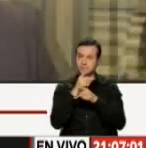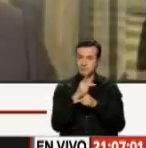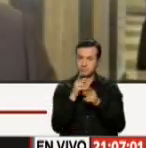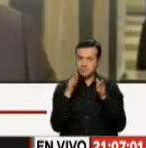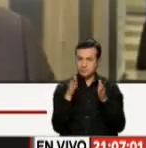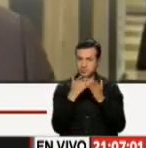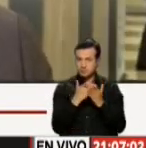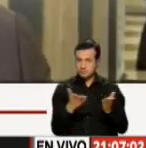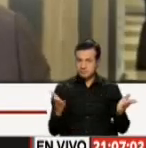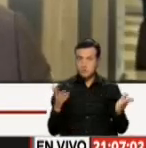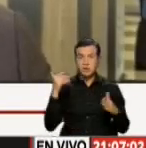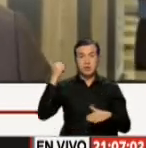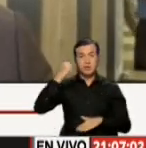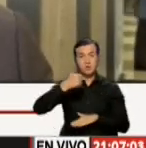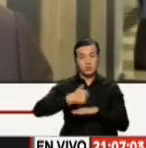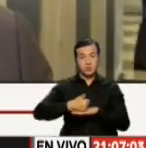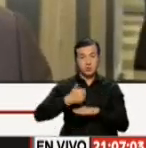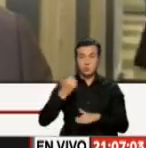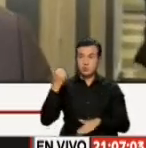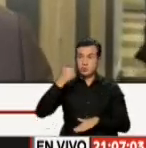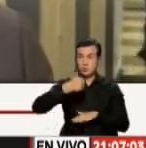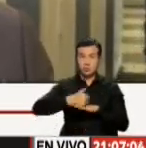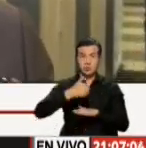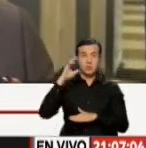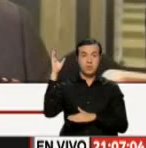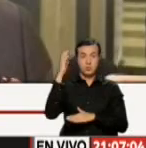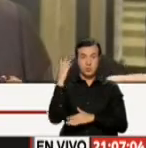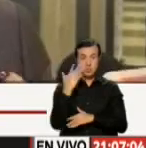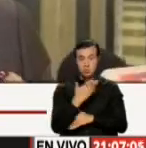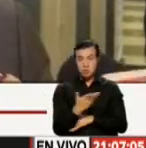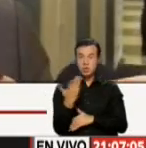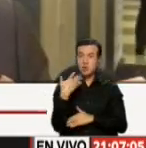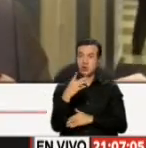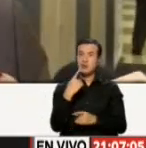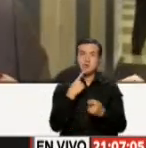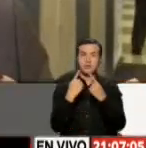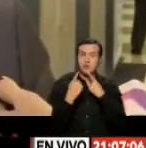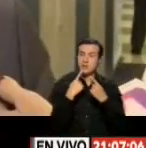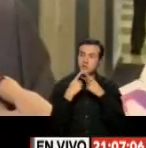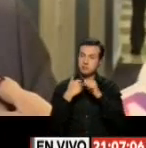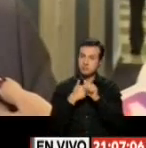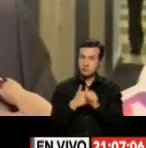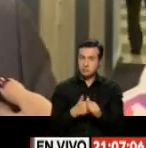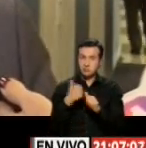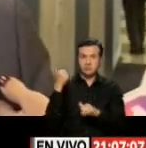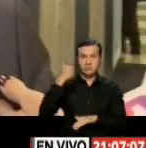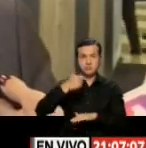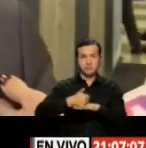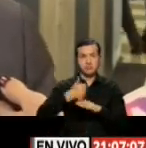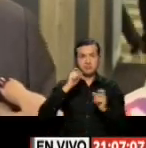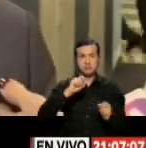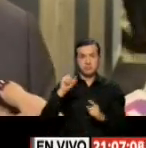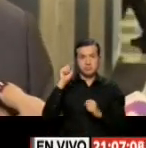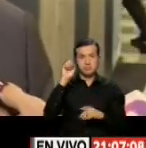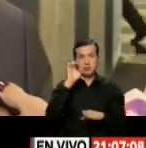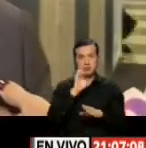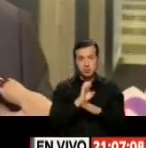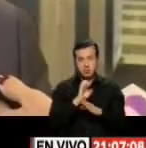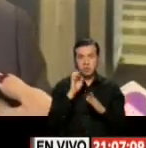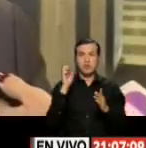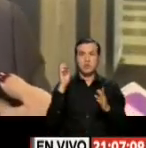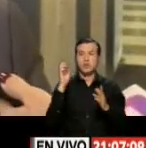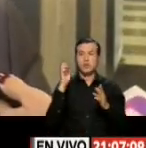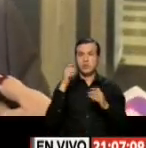multilateral. Las autoridades migratorias colombianas tienen un diálogo permanente con las autoridades migratorias ecuatorianas,